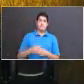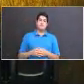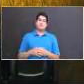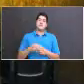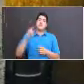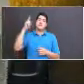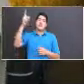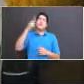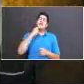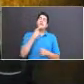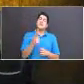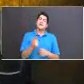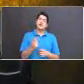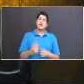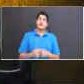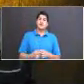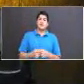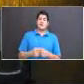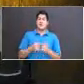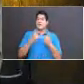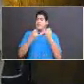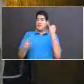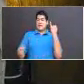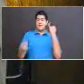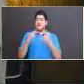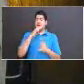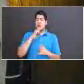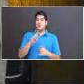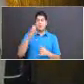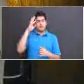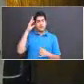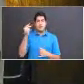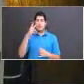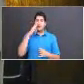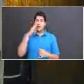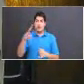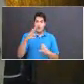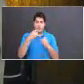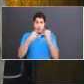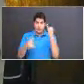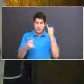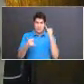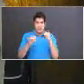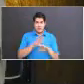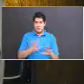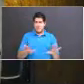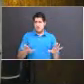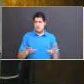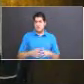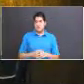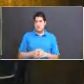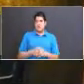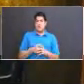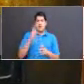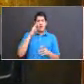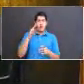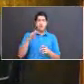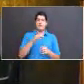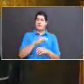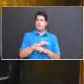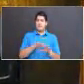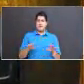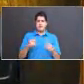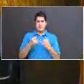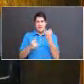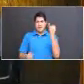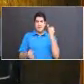Y él dijo consumado es, porque lo vio terminado ya. Él ya lo vio terminado, dijo no, así es